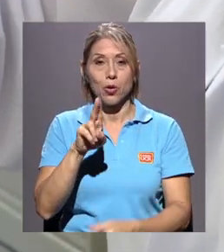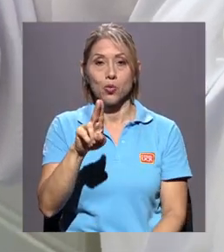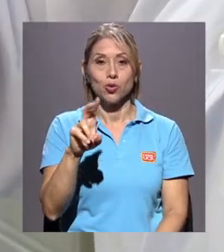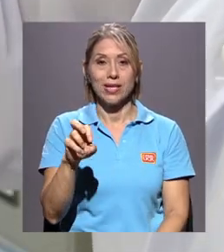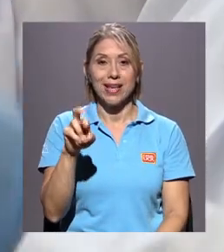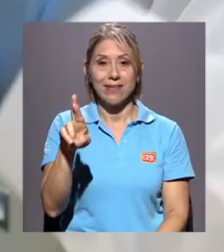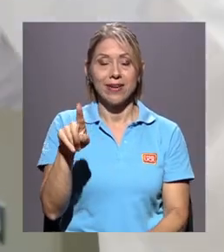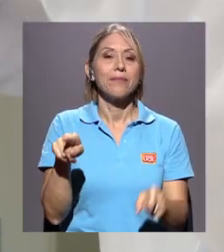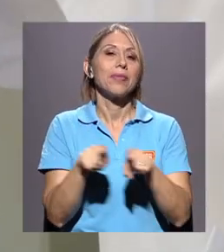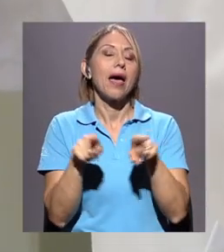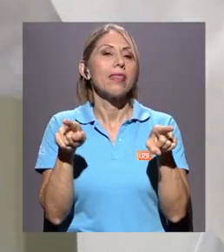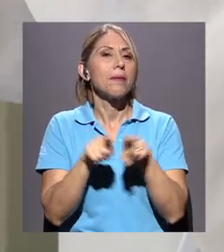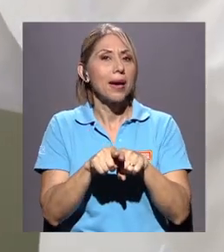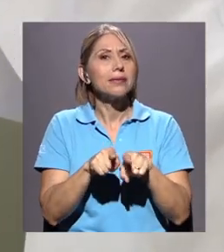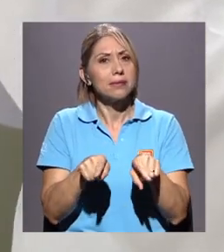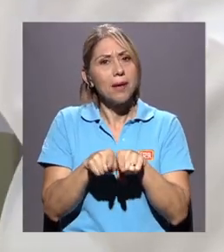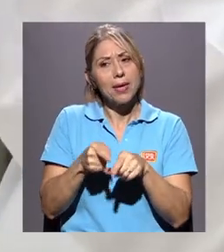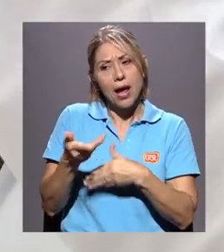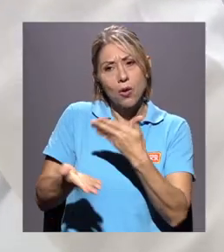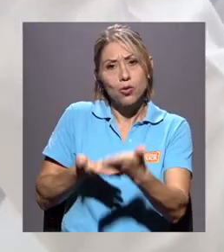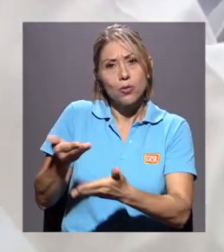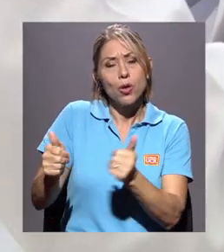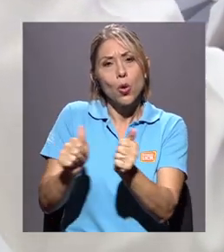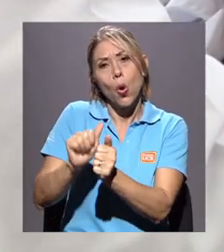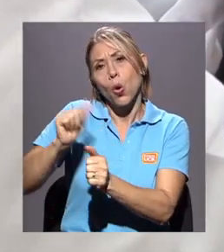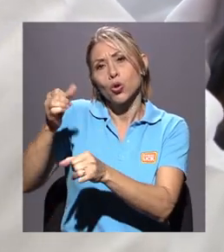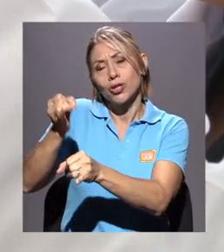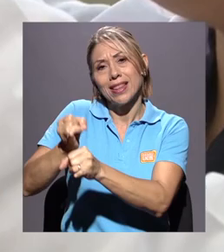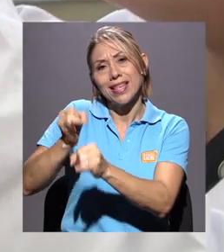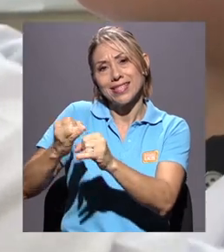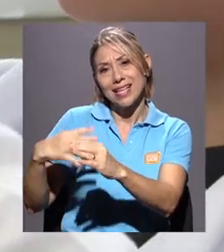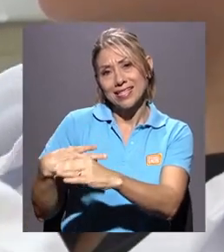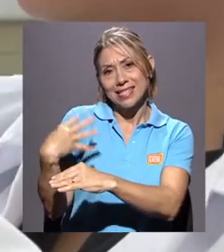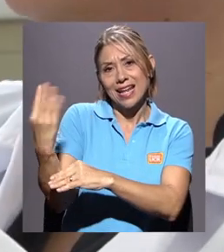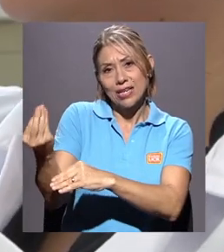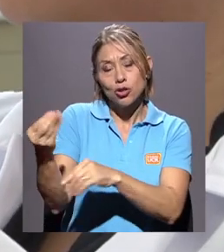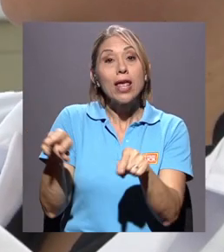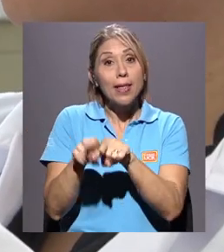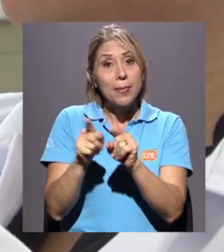ha contribuido con entes externos de la universidad, incluyendo